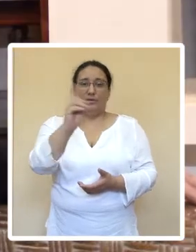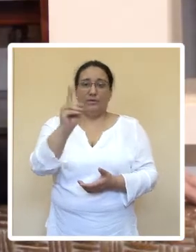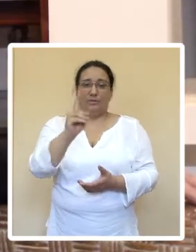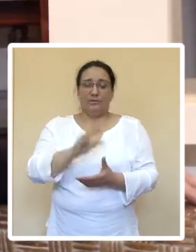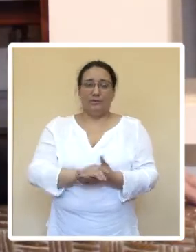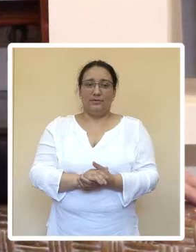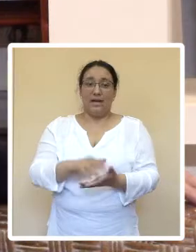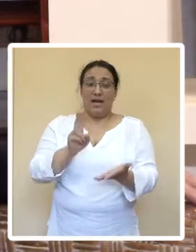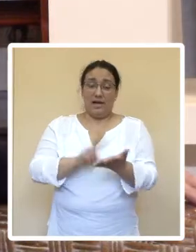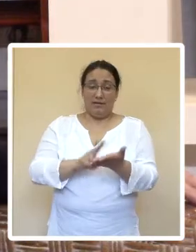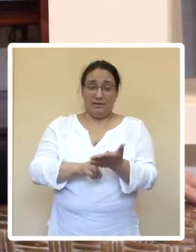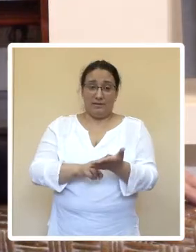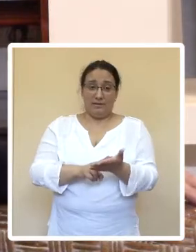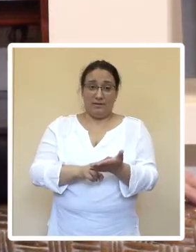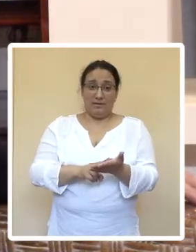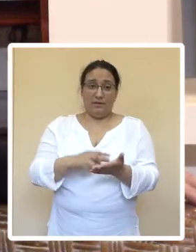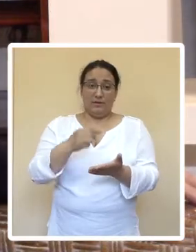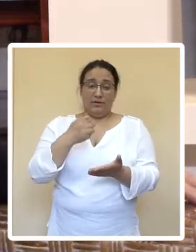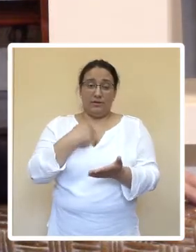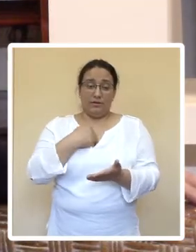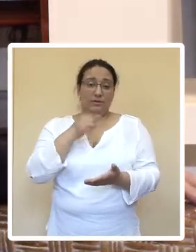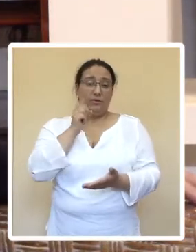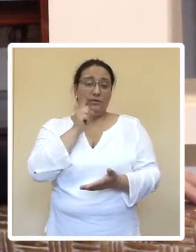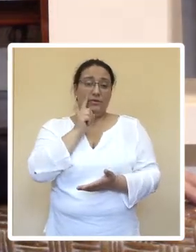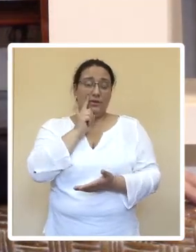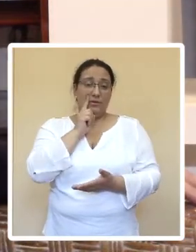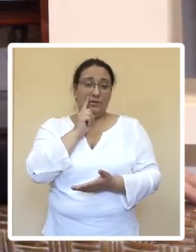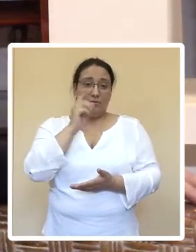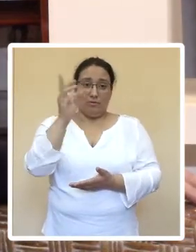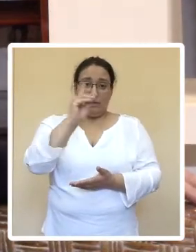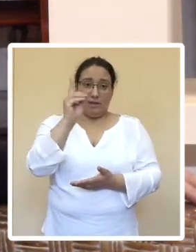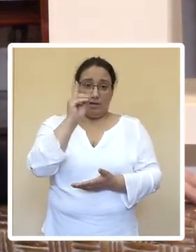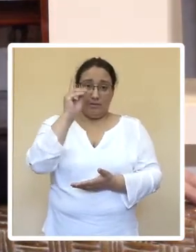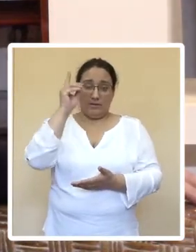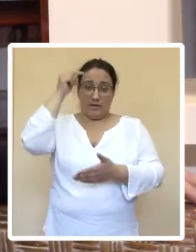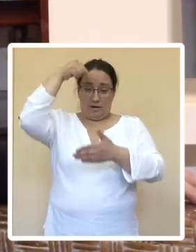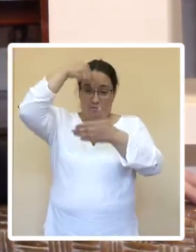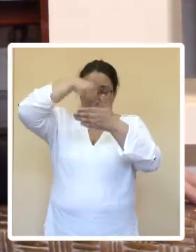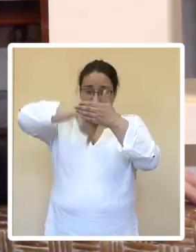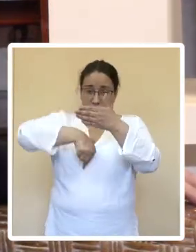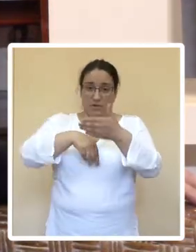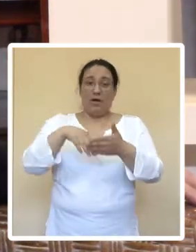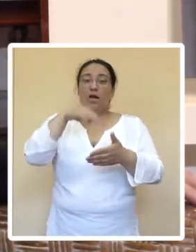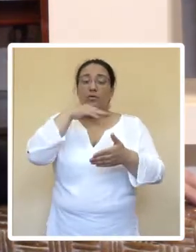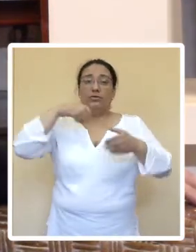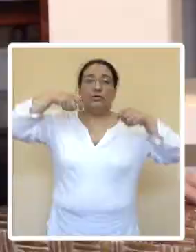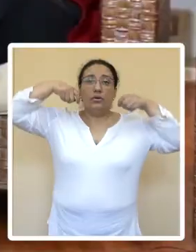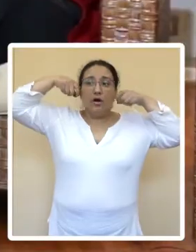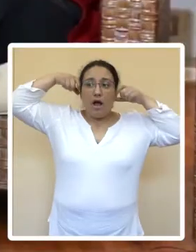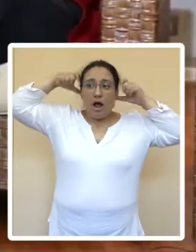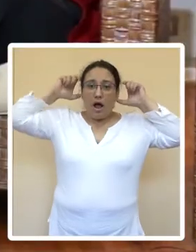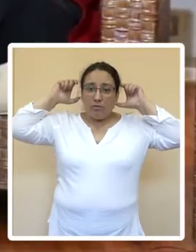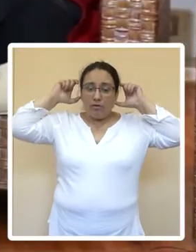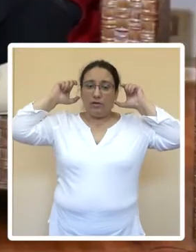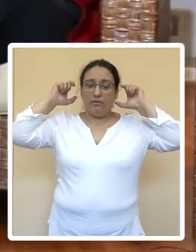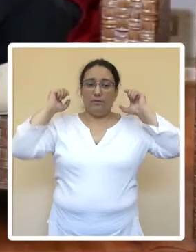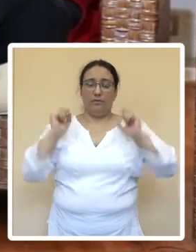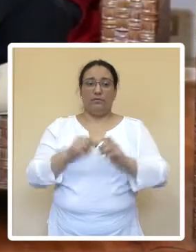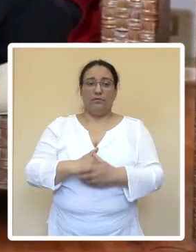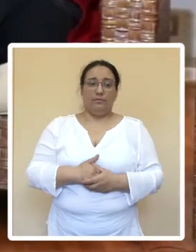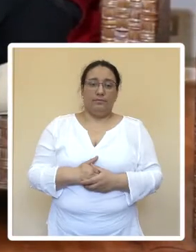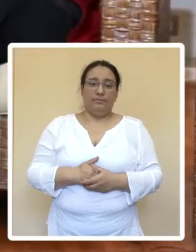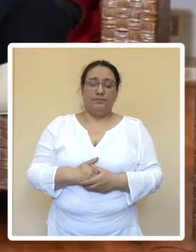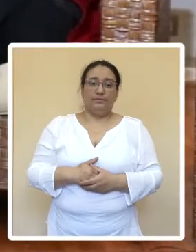Francisca. Bueno, la verdad es que tengo una discapacidad profunda, ocupo audífonos en ambos oídos. Bueno,